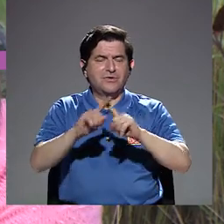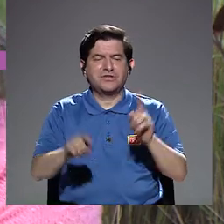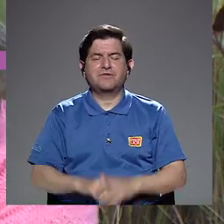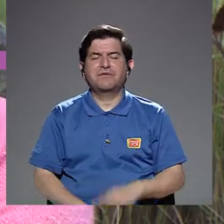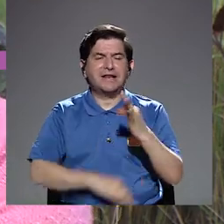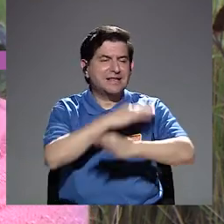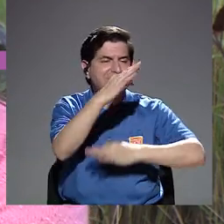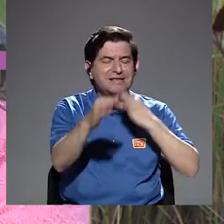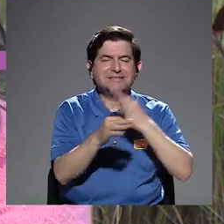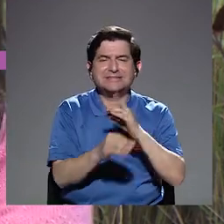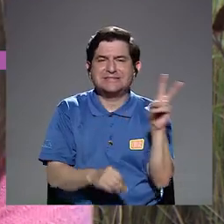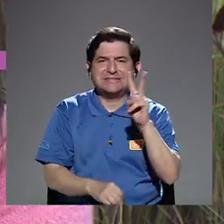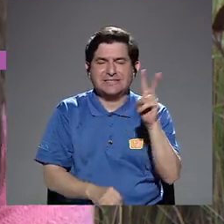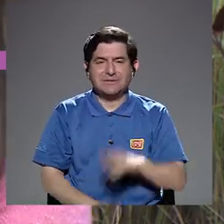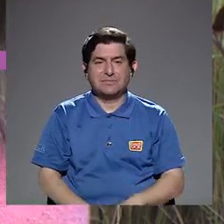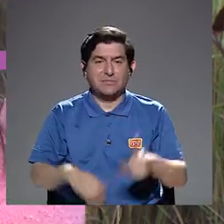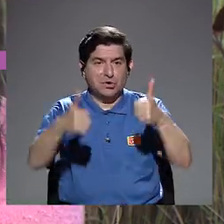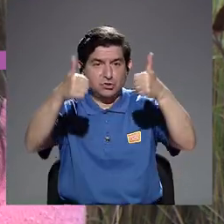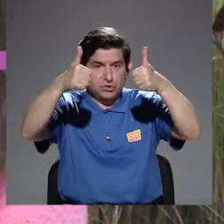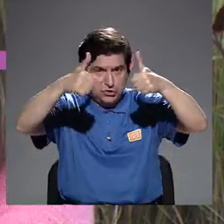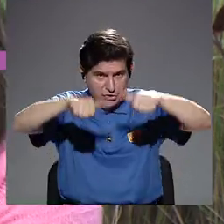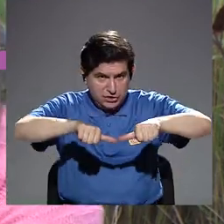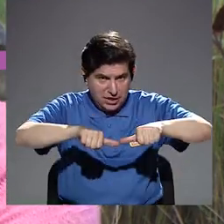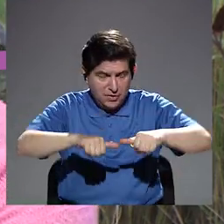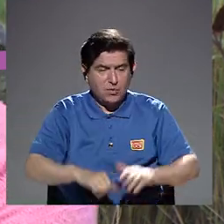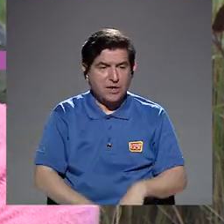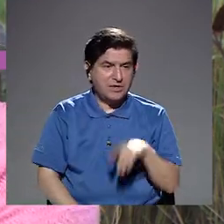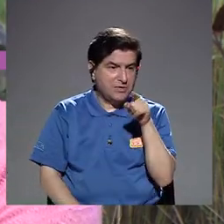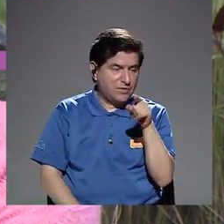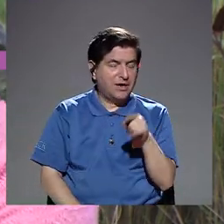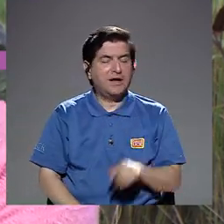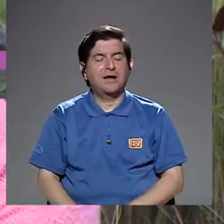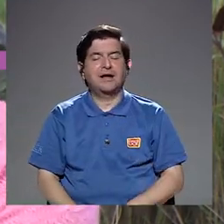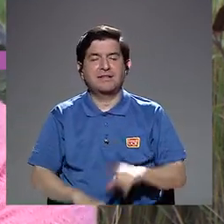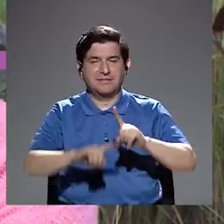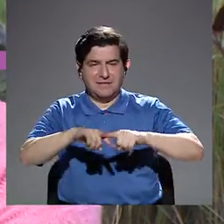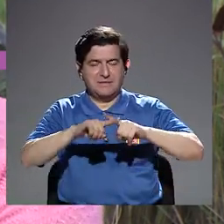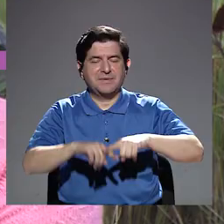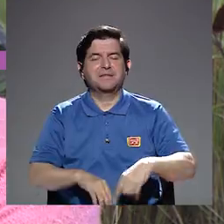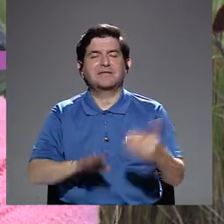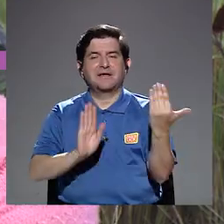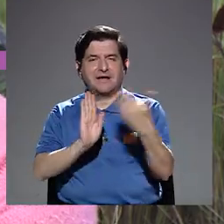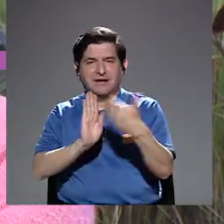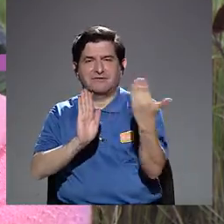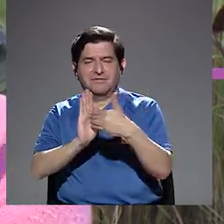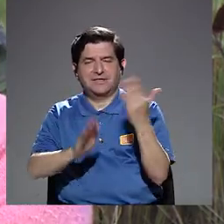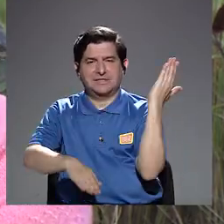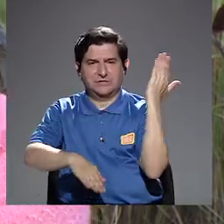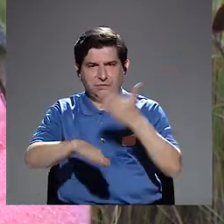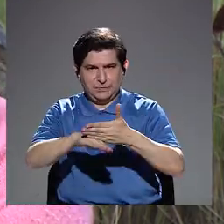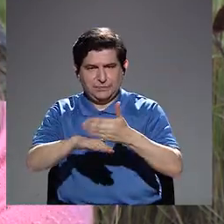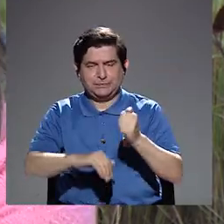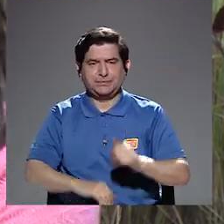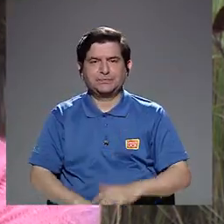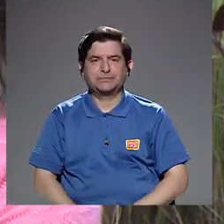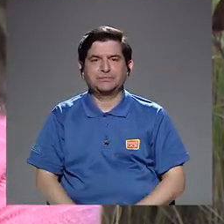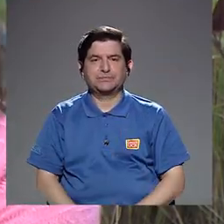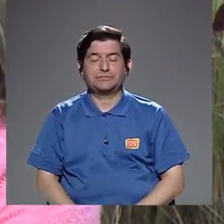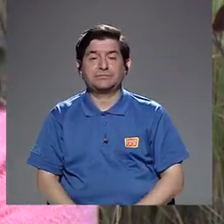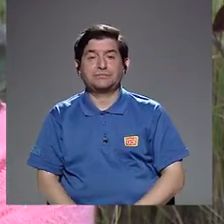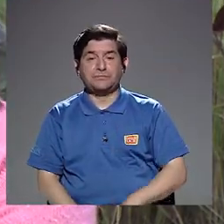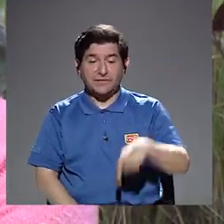cepas, las familias, los tipos de virus, de acuerdo al que se padezca, van a ser las lesiones que vamos a encontrar. De